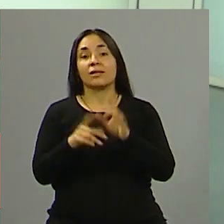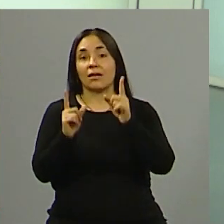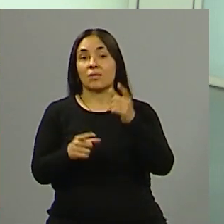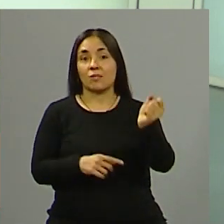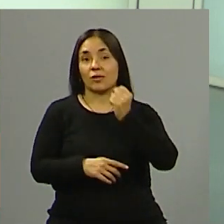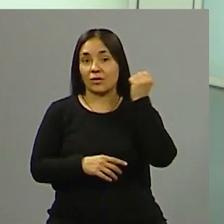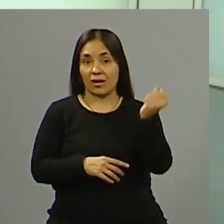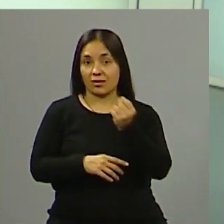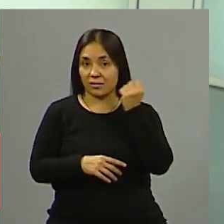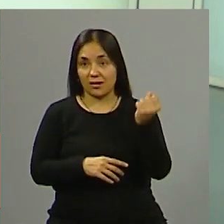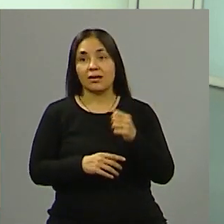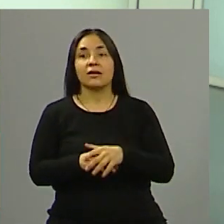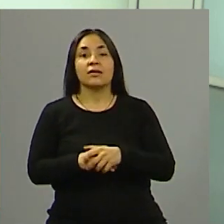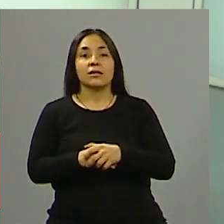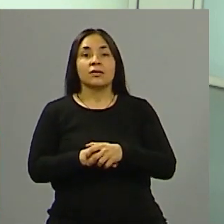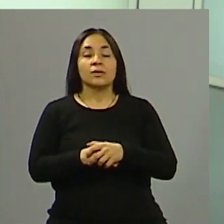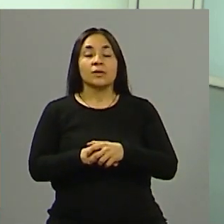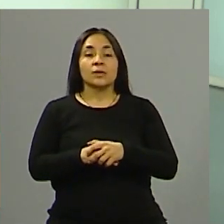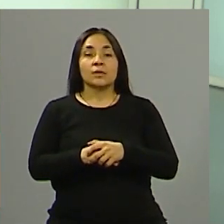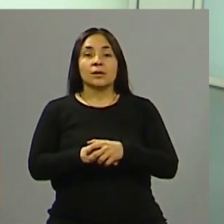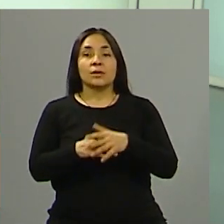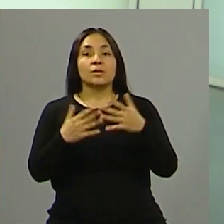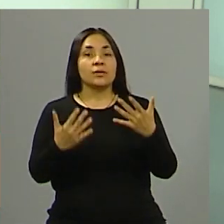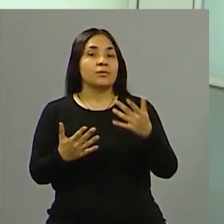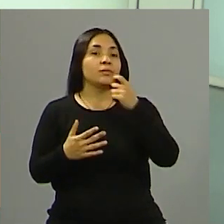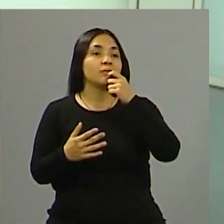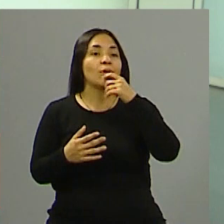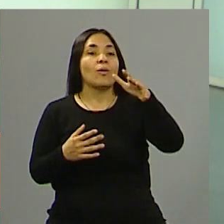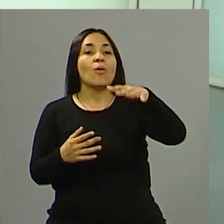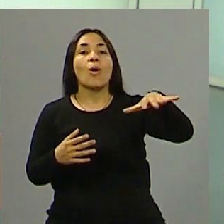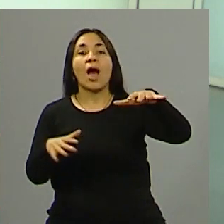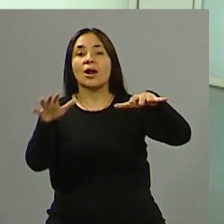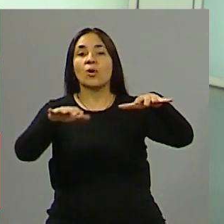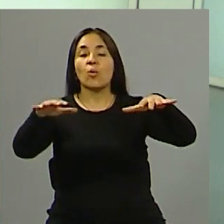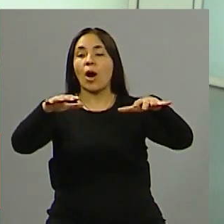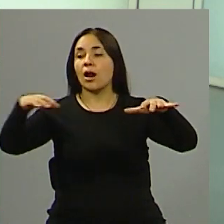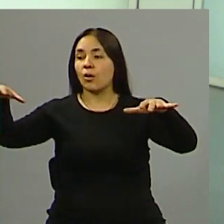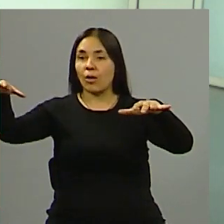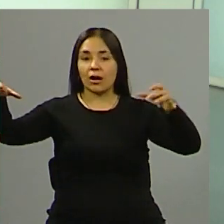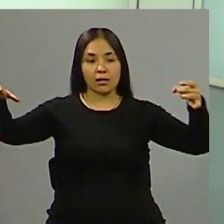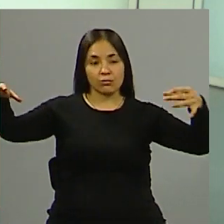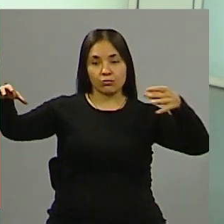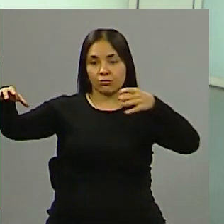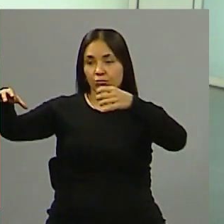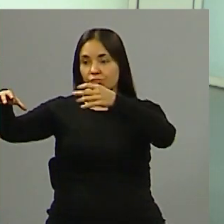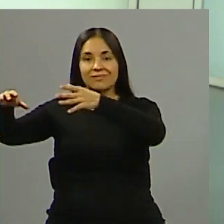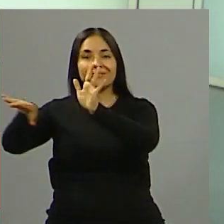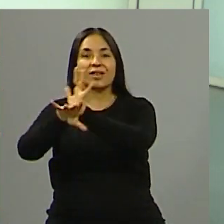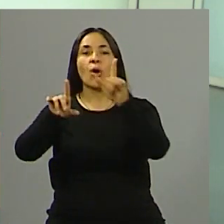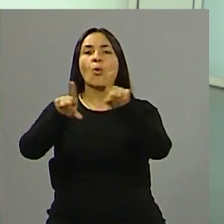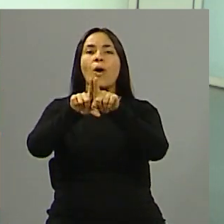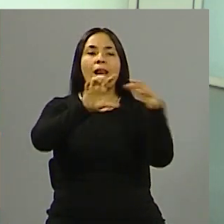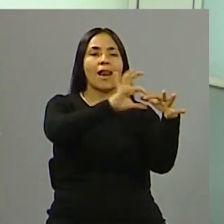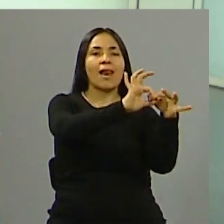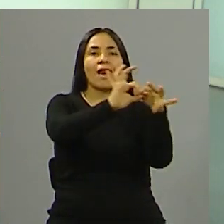que ha significado mucho para, sobre todo, esos lugares que unen el camino, y muy significativamente para la gente de